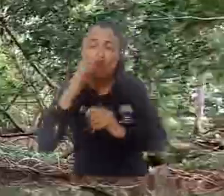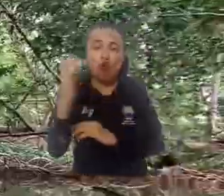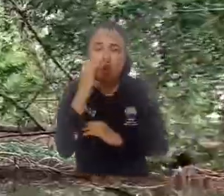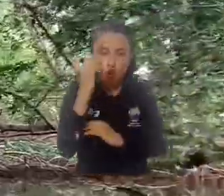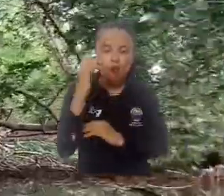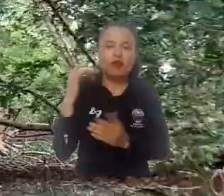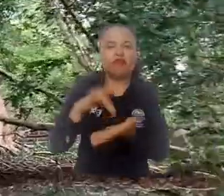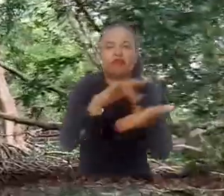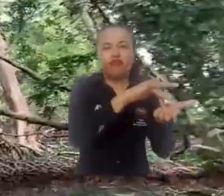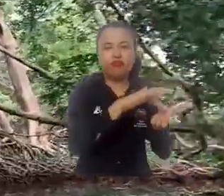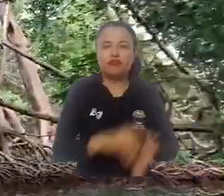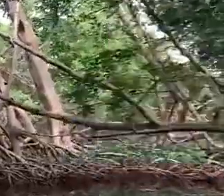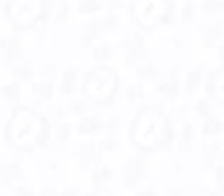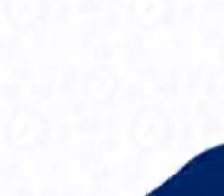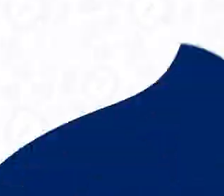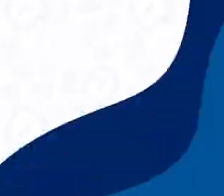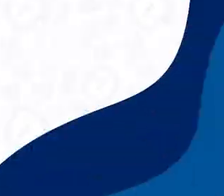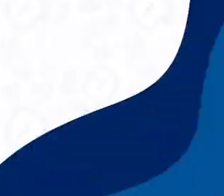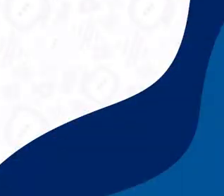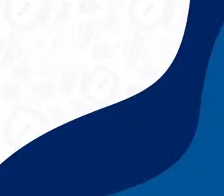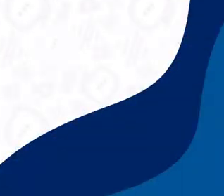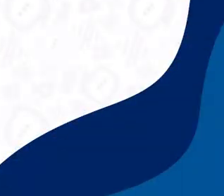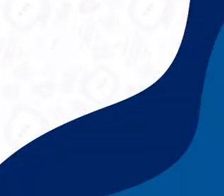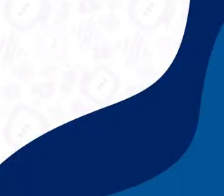del sistema ambiental colombiano.